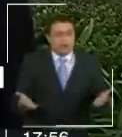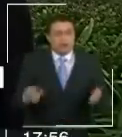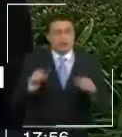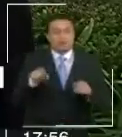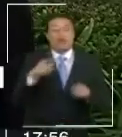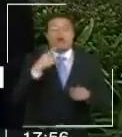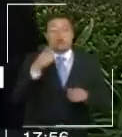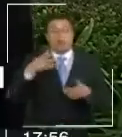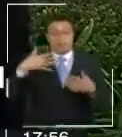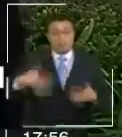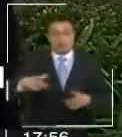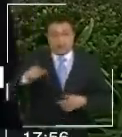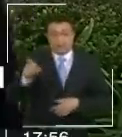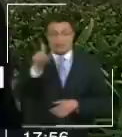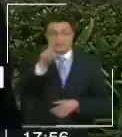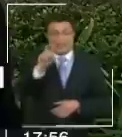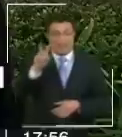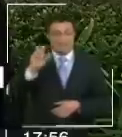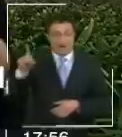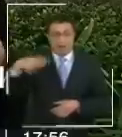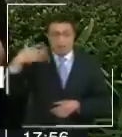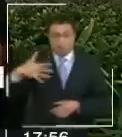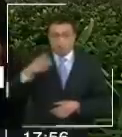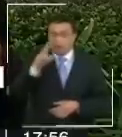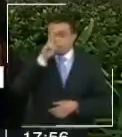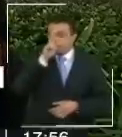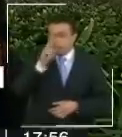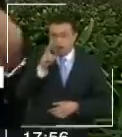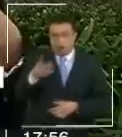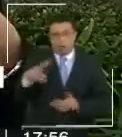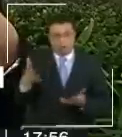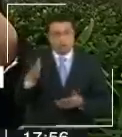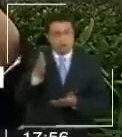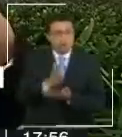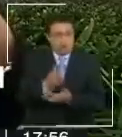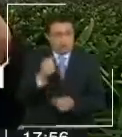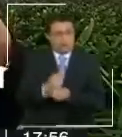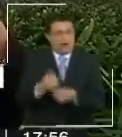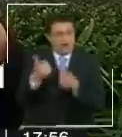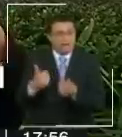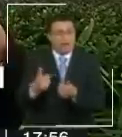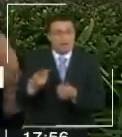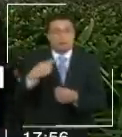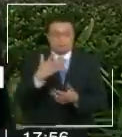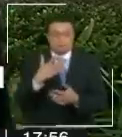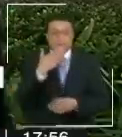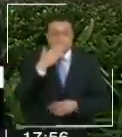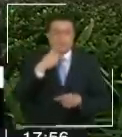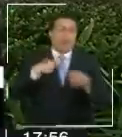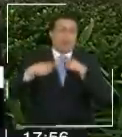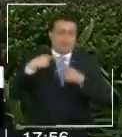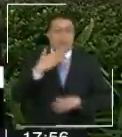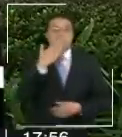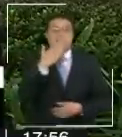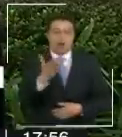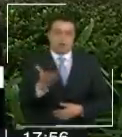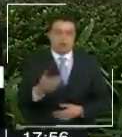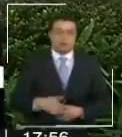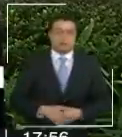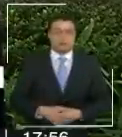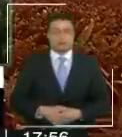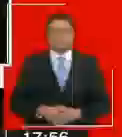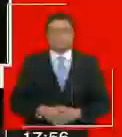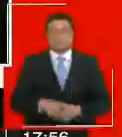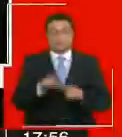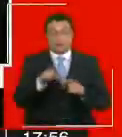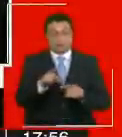la República que siga teniendo ese prestigio, y enmendemos una actitud que nunca es tarde para enmendarla. Diputado, sí,